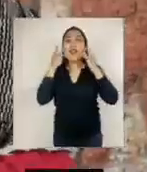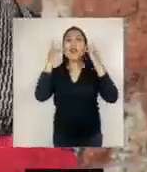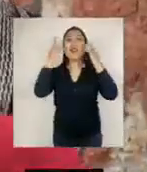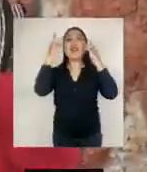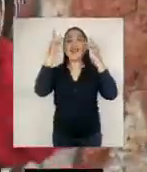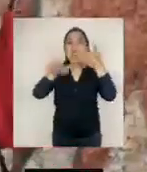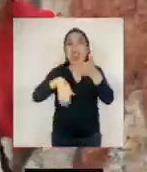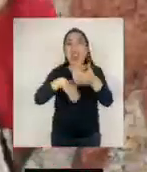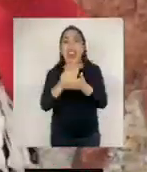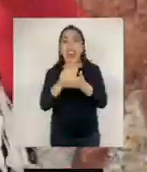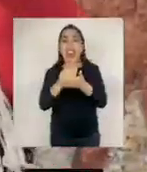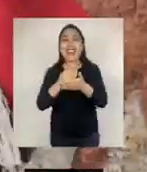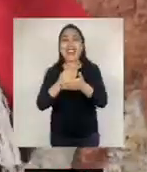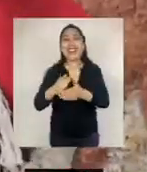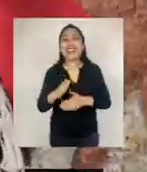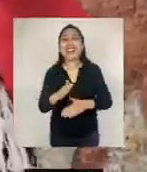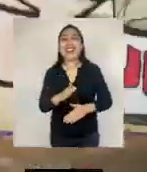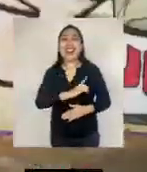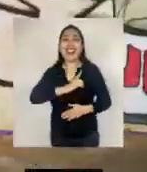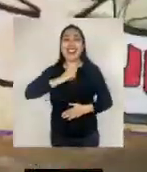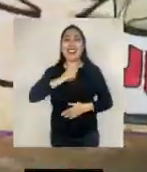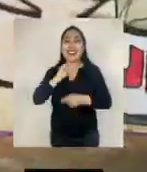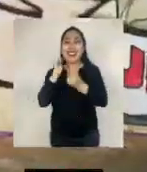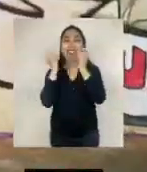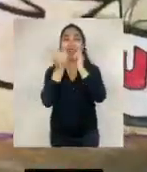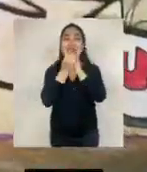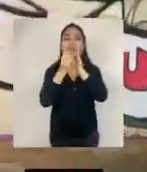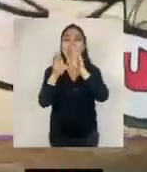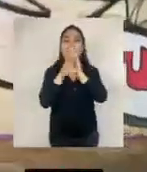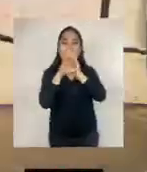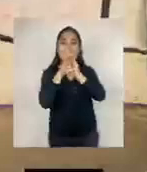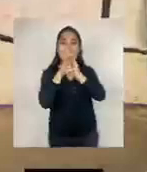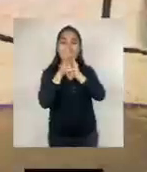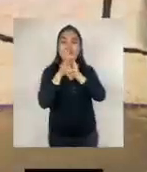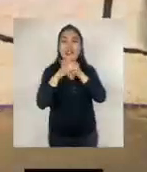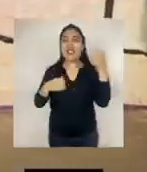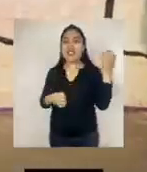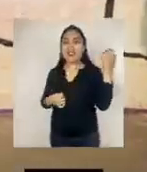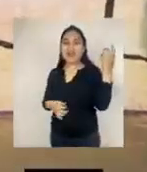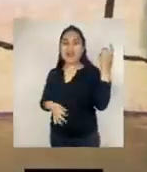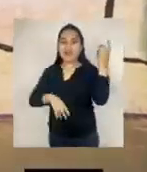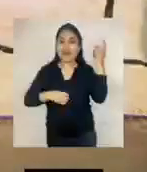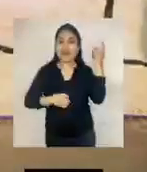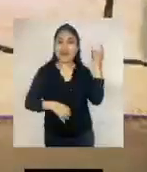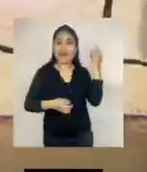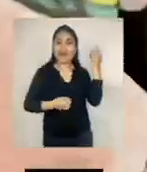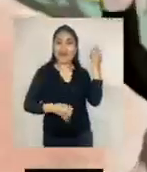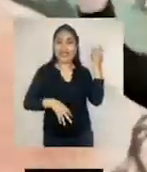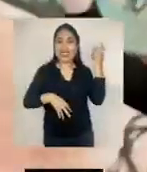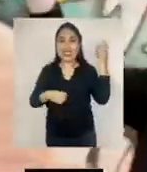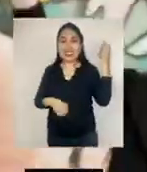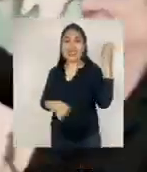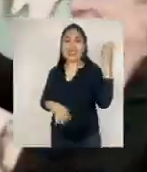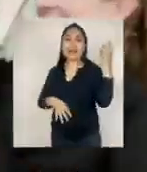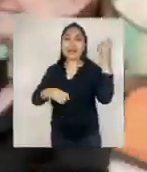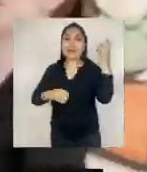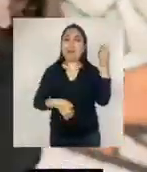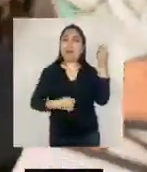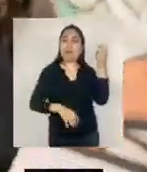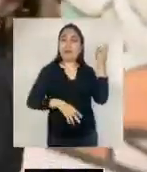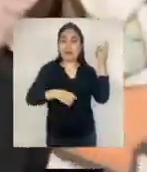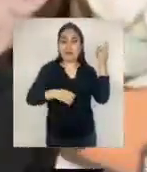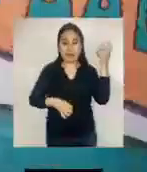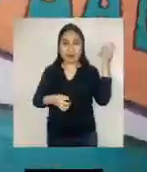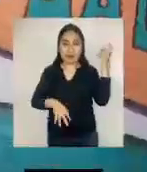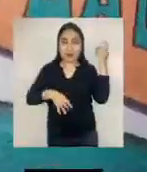¿Sí? Saludos al viejo Jorge Soto Veragua, que me imagino es parte de esa creación. Así es, lo dije de hecho. Y Joana Yanquileo. Lo mencioné.